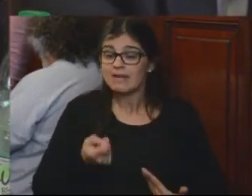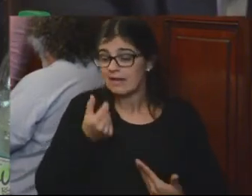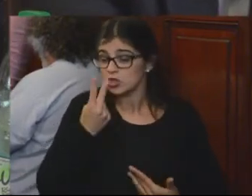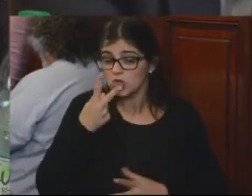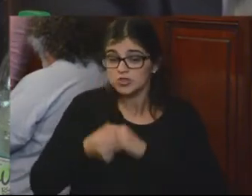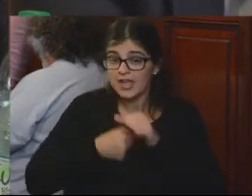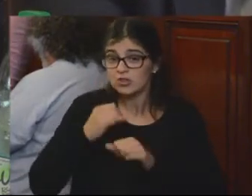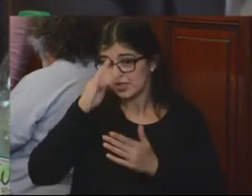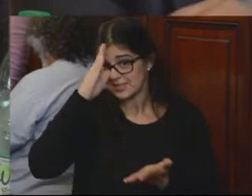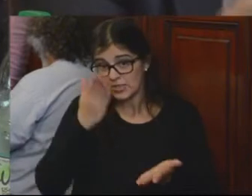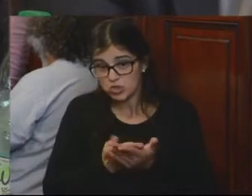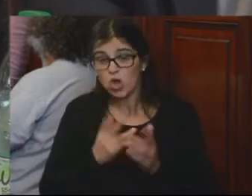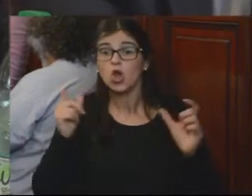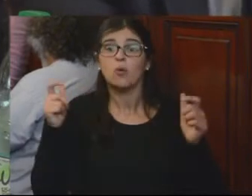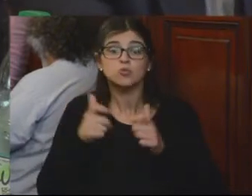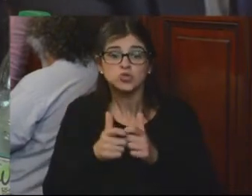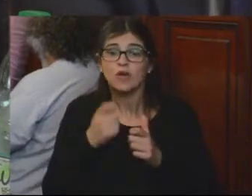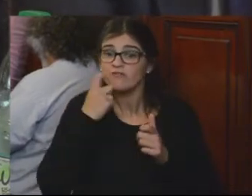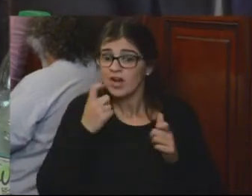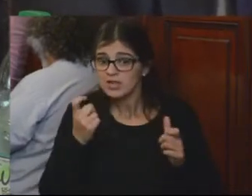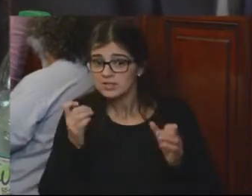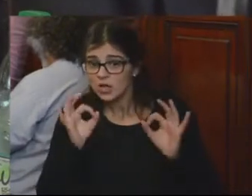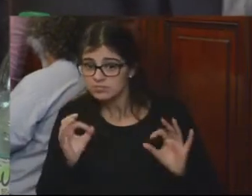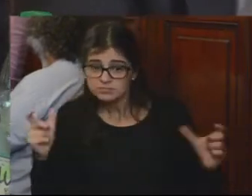de su sanción la comisión no ha sido conformada